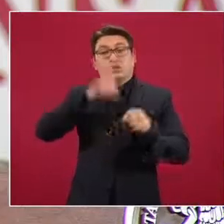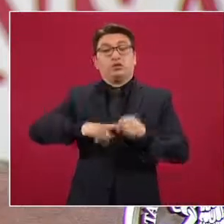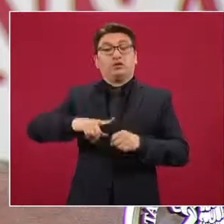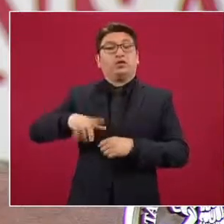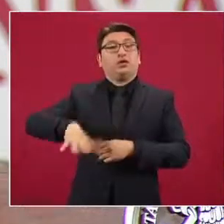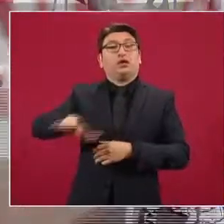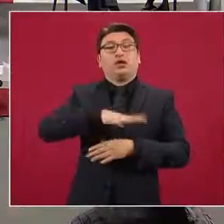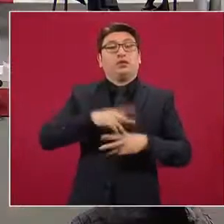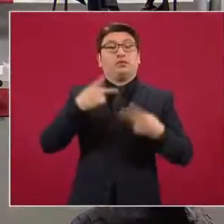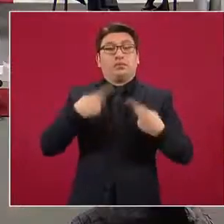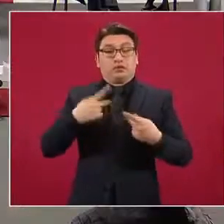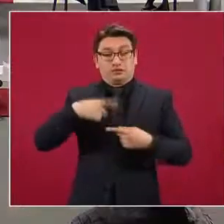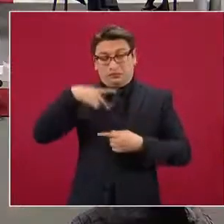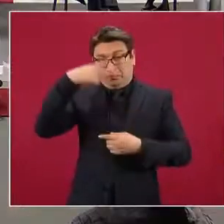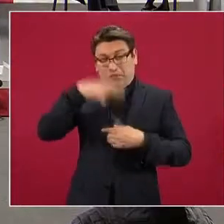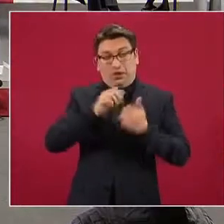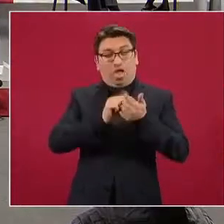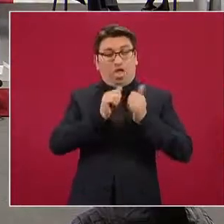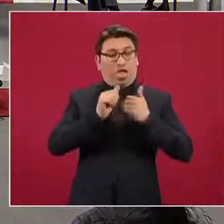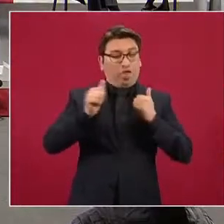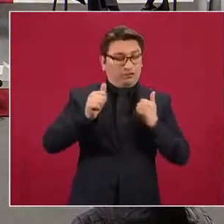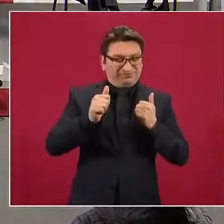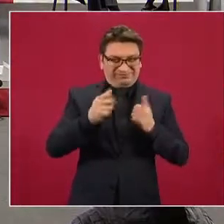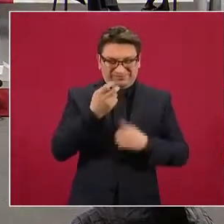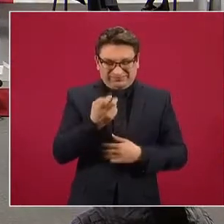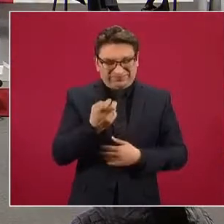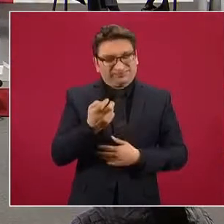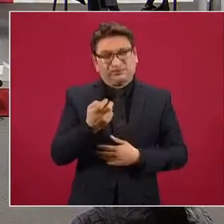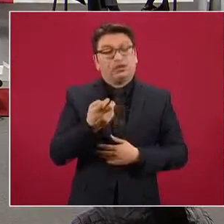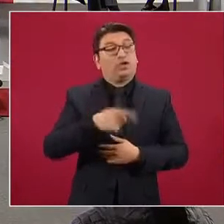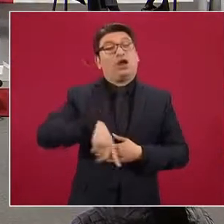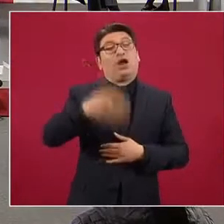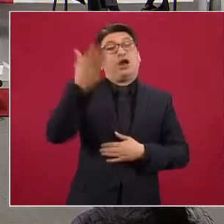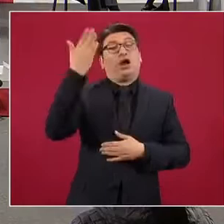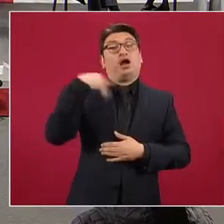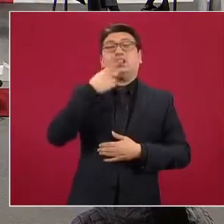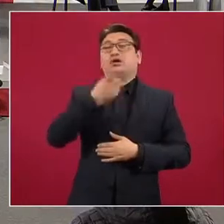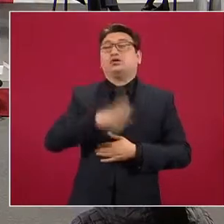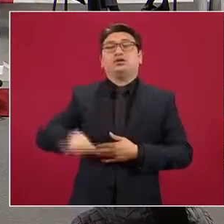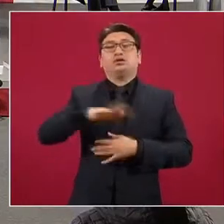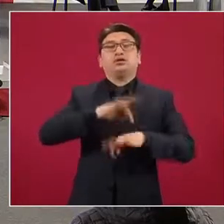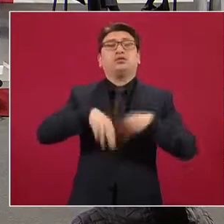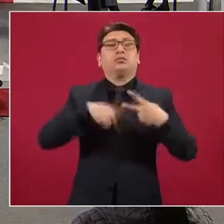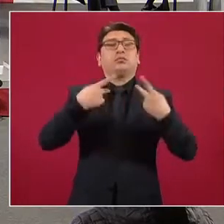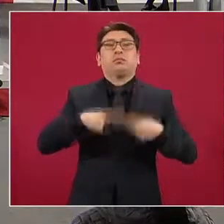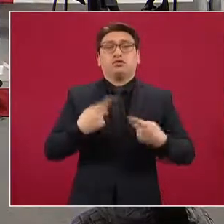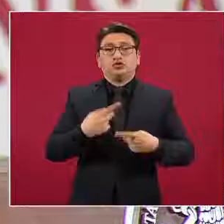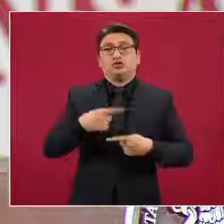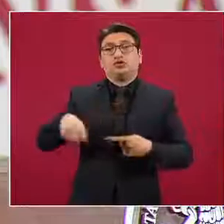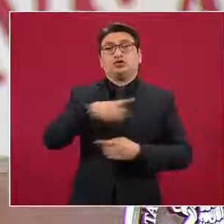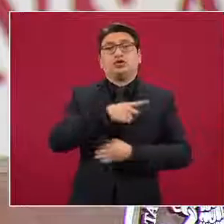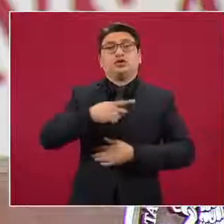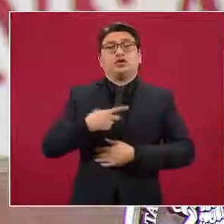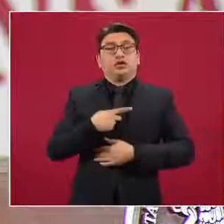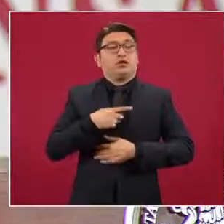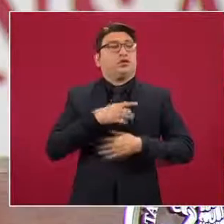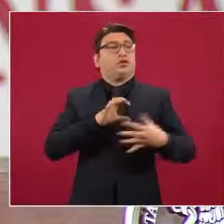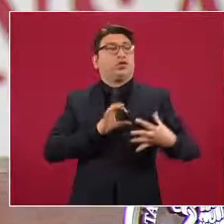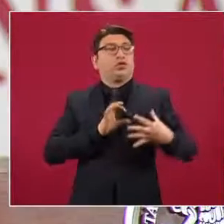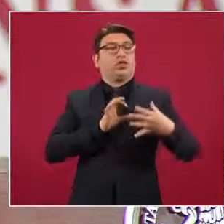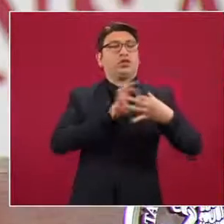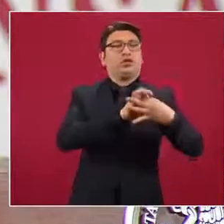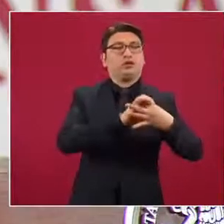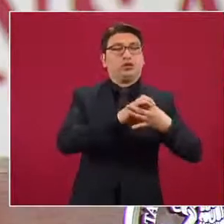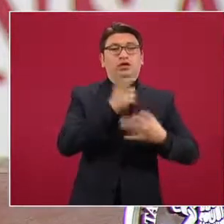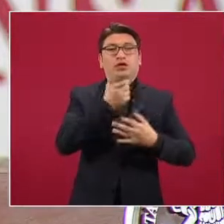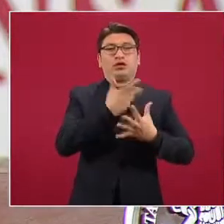sinónimo de atraso. Al mismo tiempo, predicó que la población debía acomodarse a los vaivenes de la economía en vez de promover